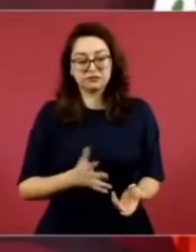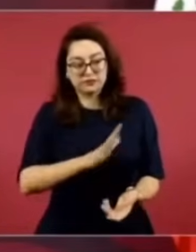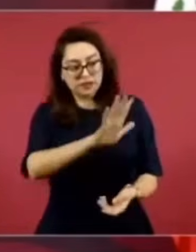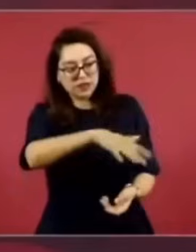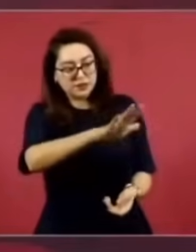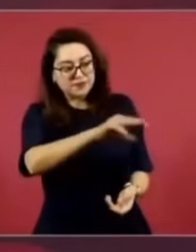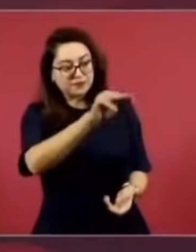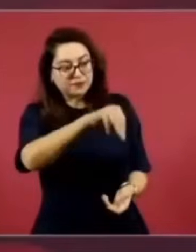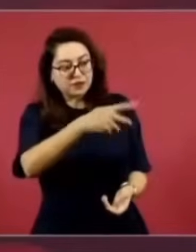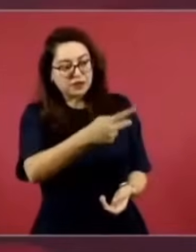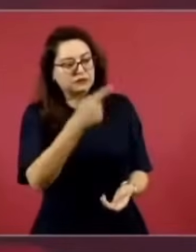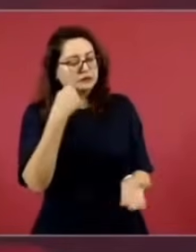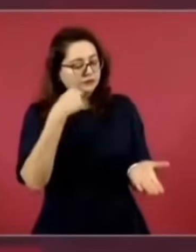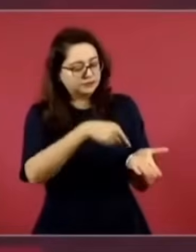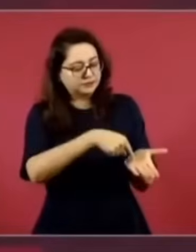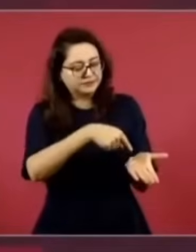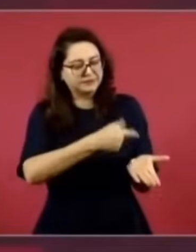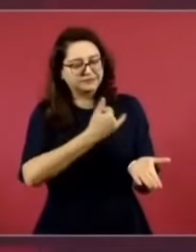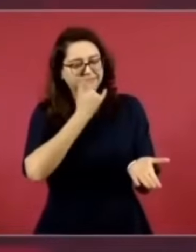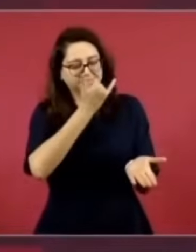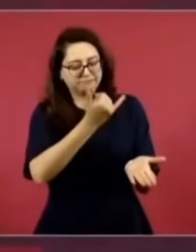mal esto?